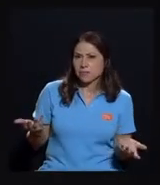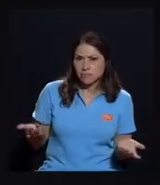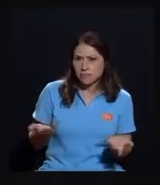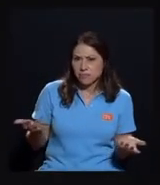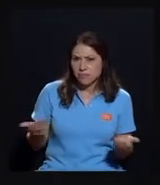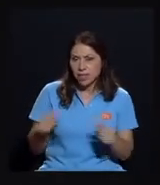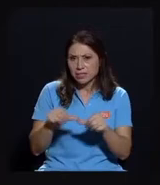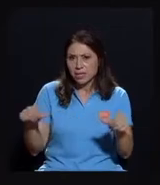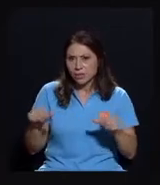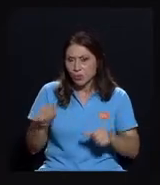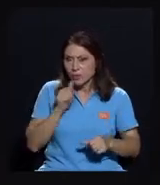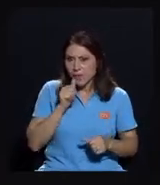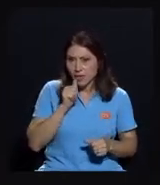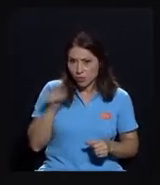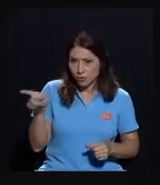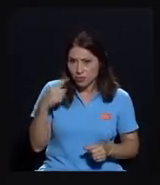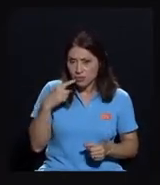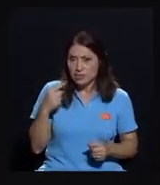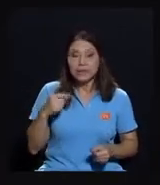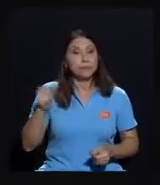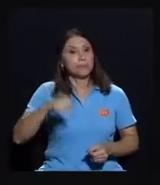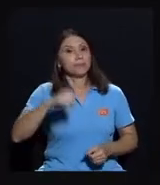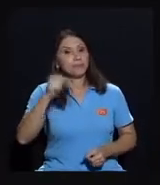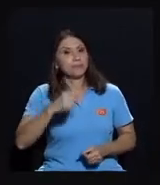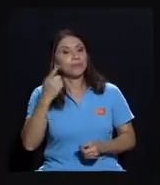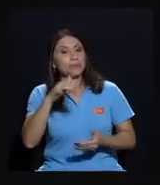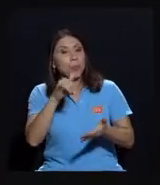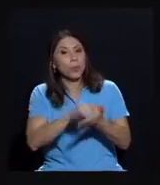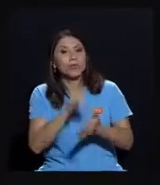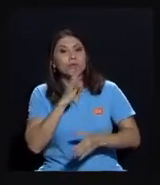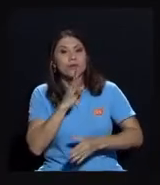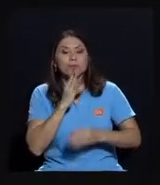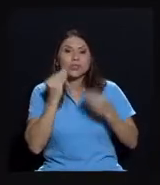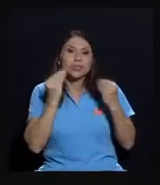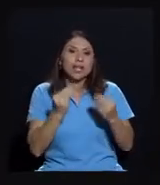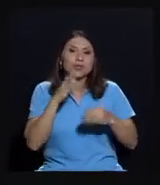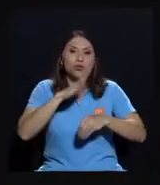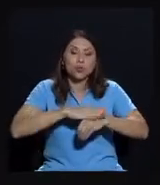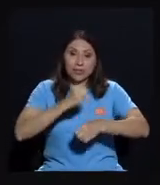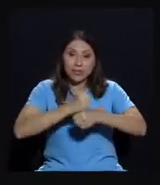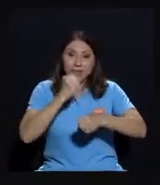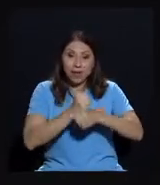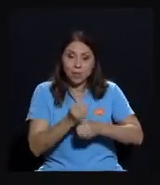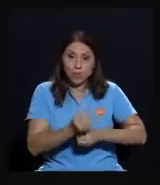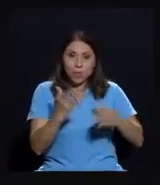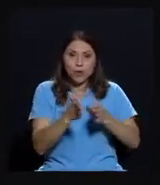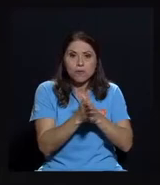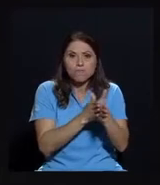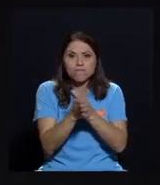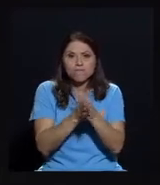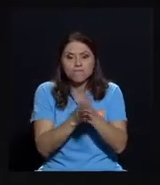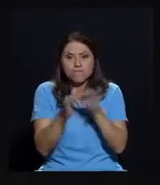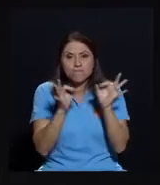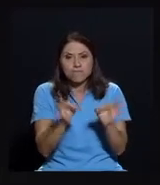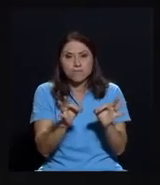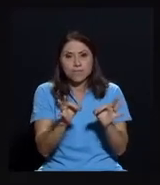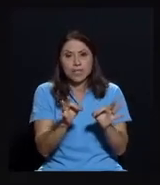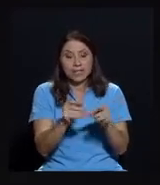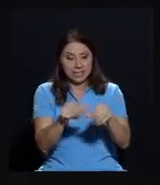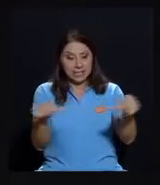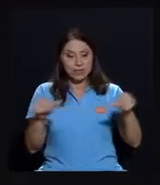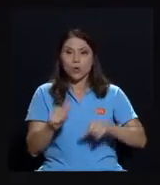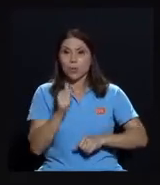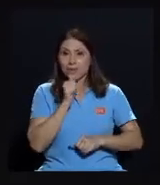privado pero por supuesto porque por eso por eso hablamos tanto de la eficiencia de lo público el sector las ineficiencias en el sector privado